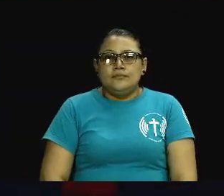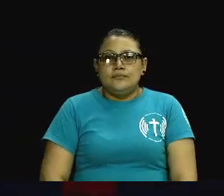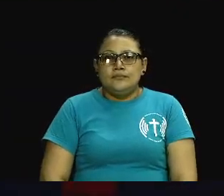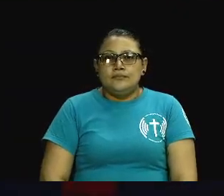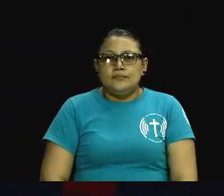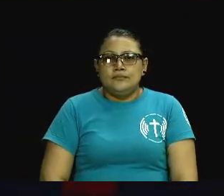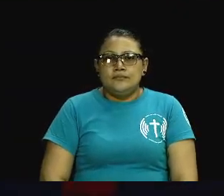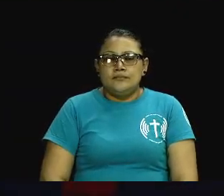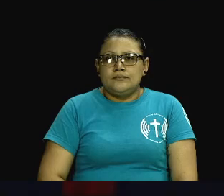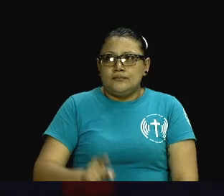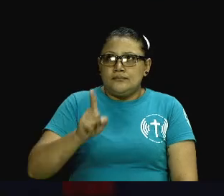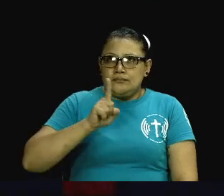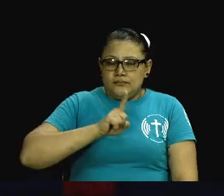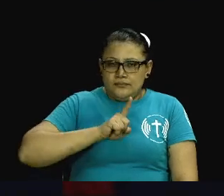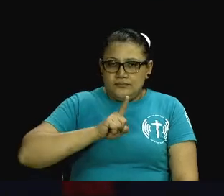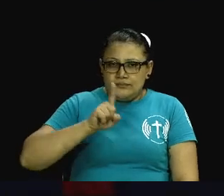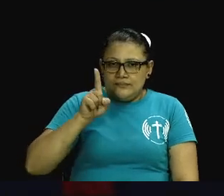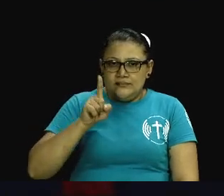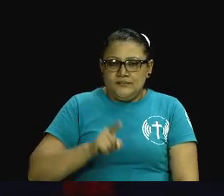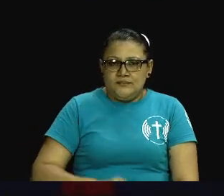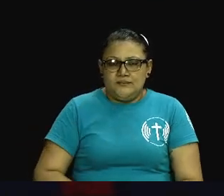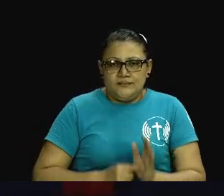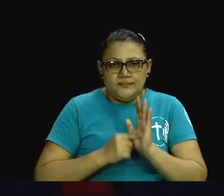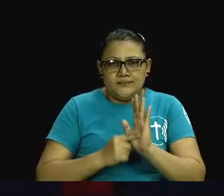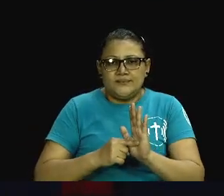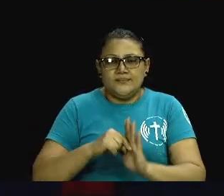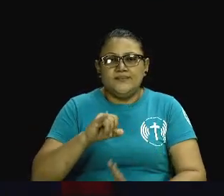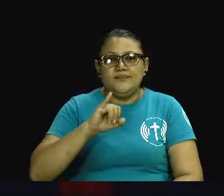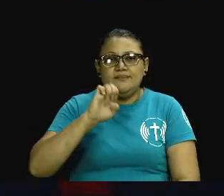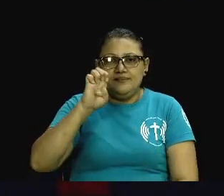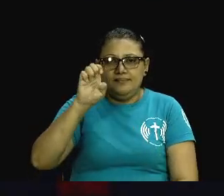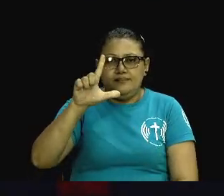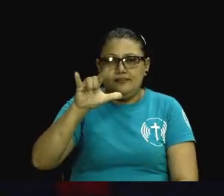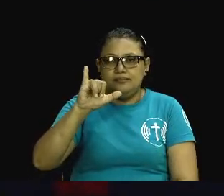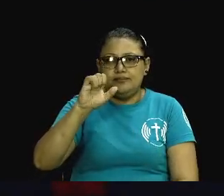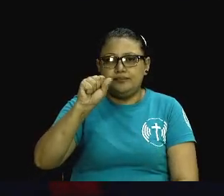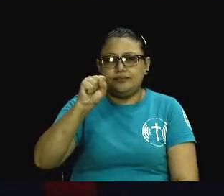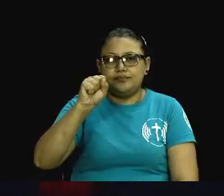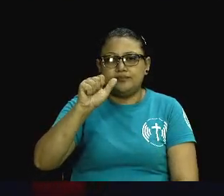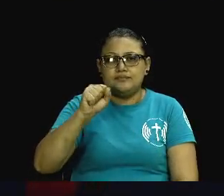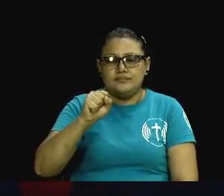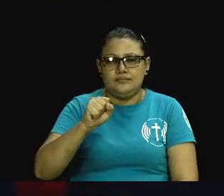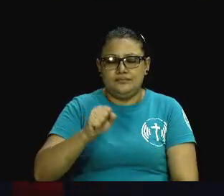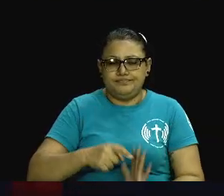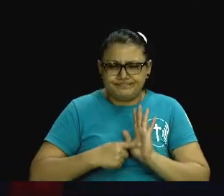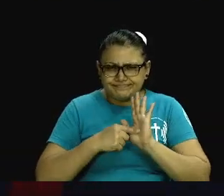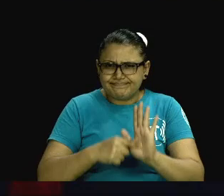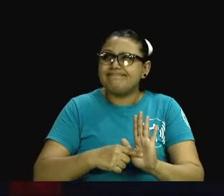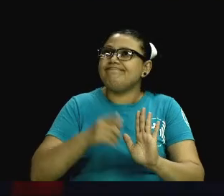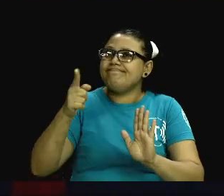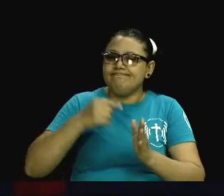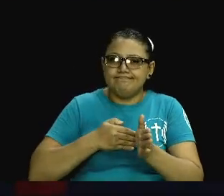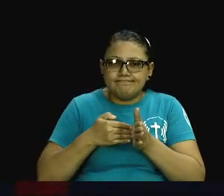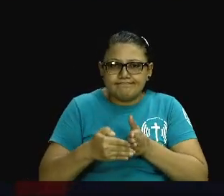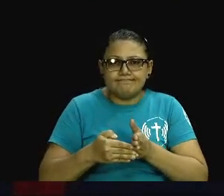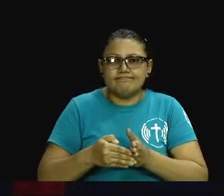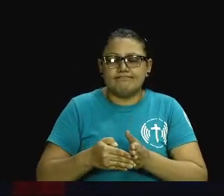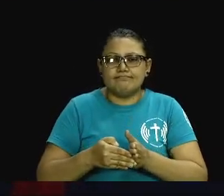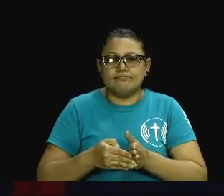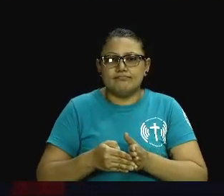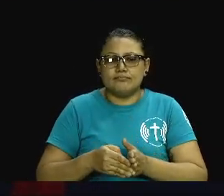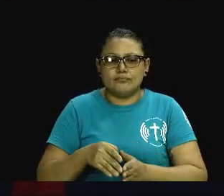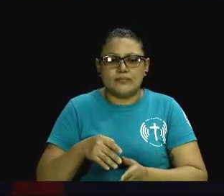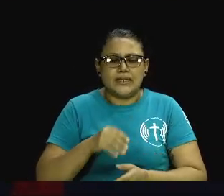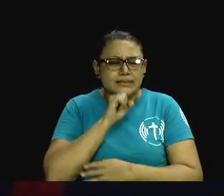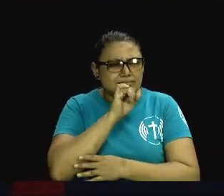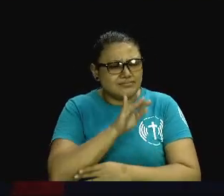cuando elías le dice anda él se va a comenzar a manifestar eso era lo que él días tenía que